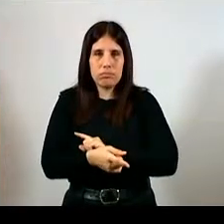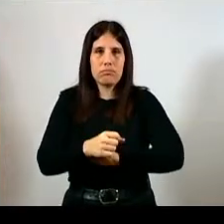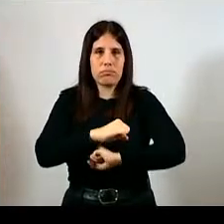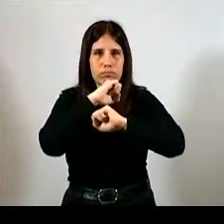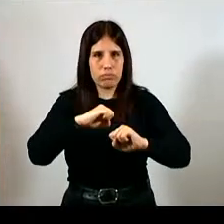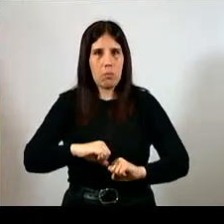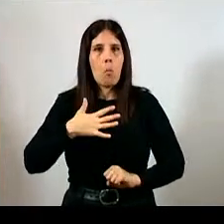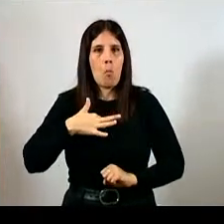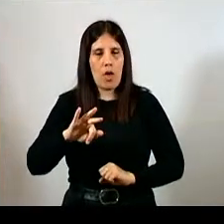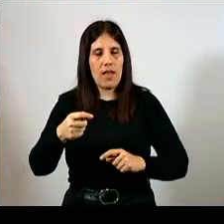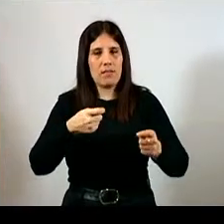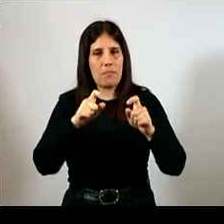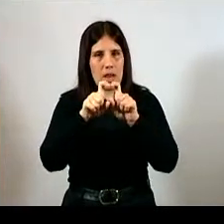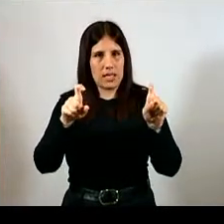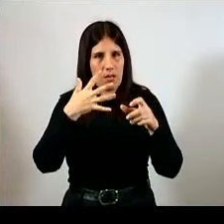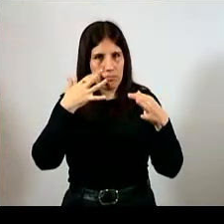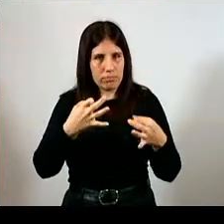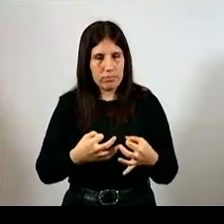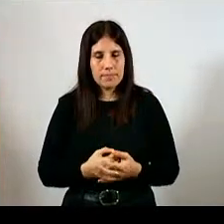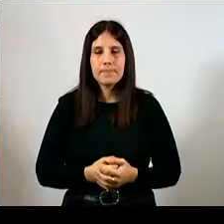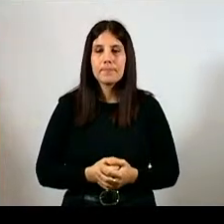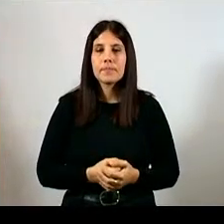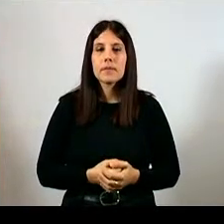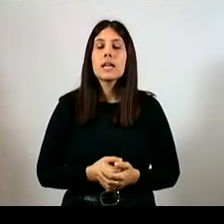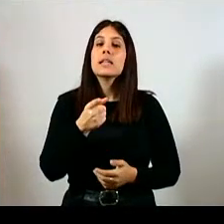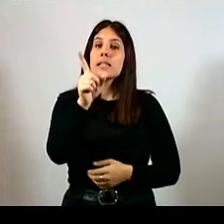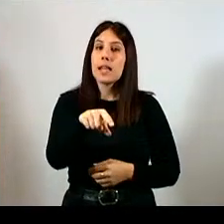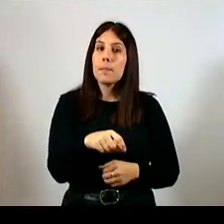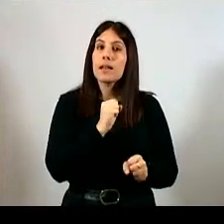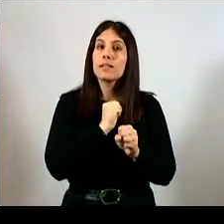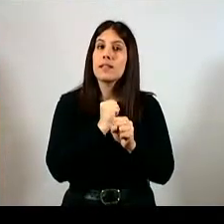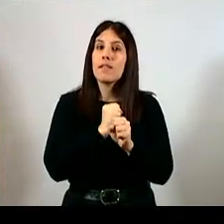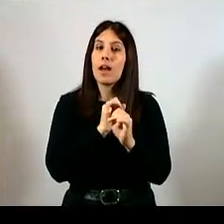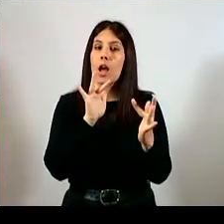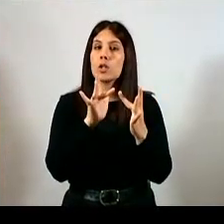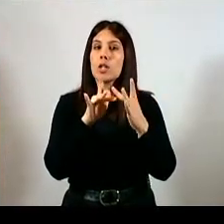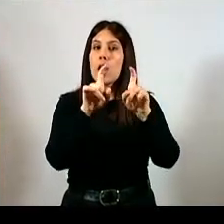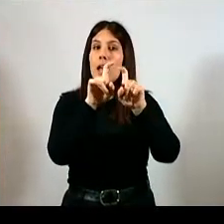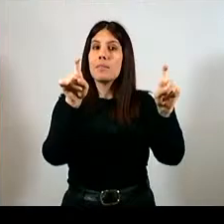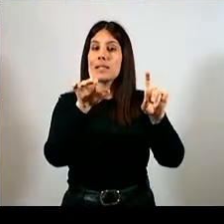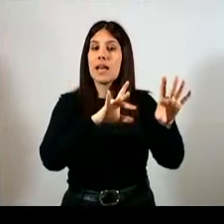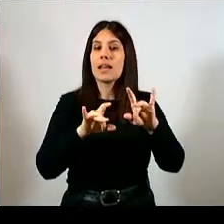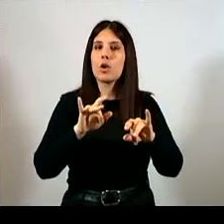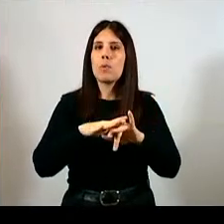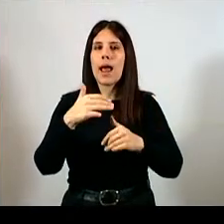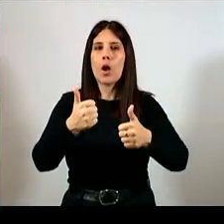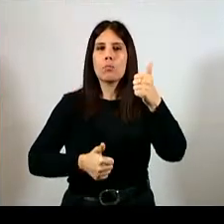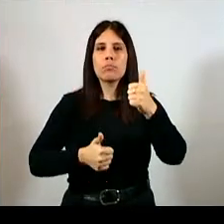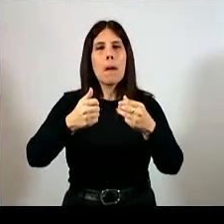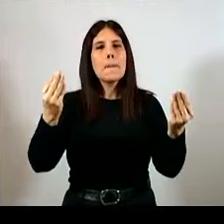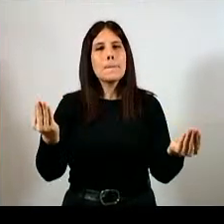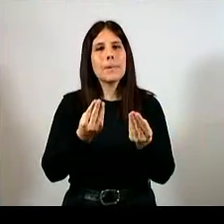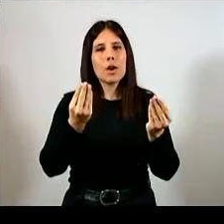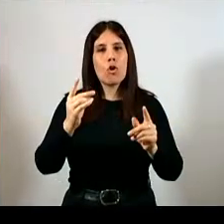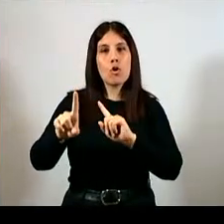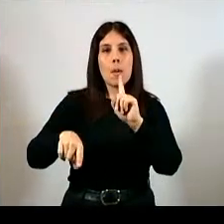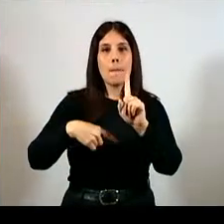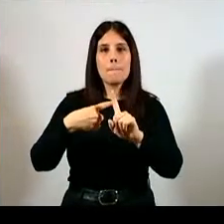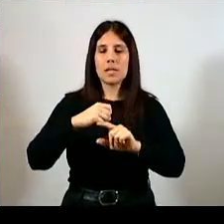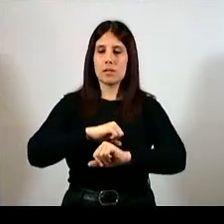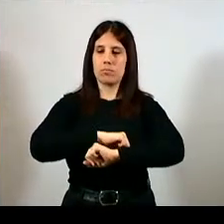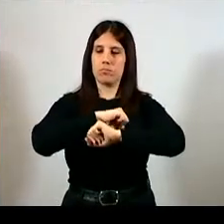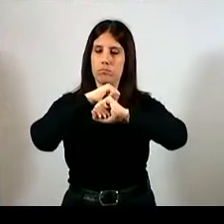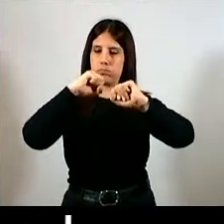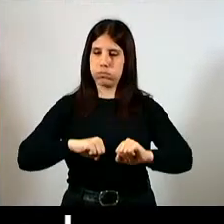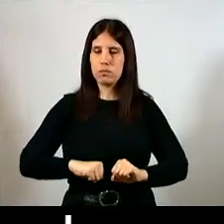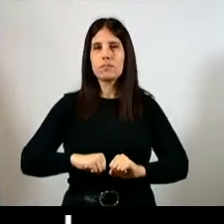viable. Del mismo modo, se trabaja con empresas de la región para mejorar su competitividad y favorecer su consolidación en el